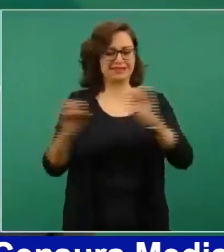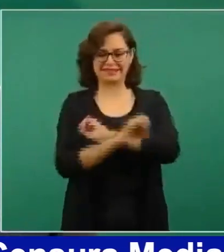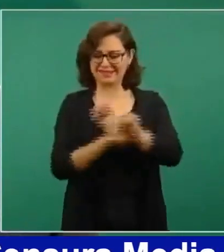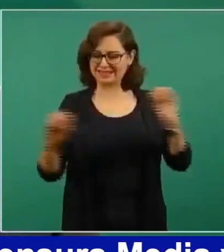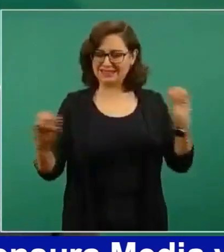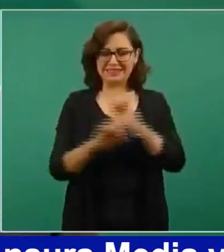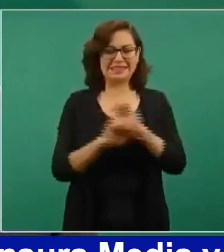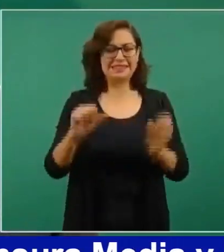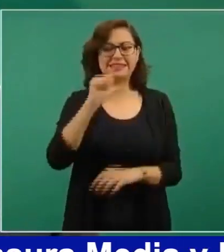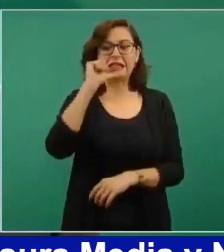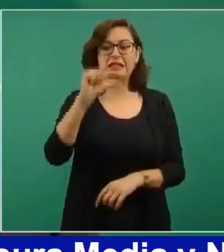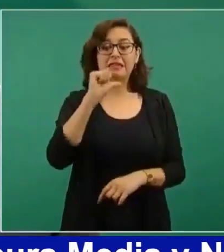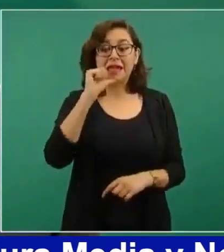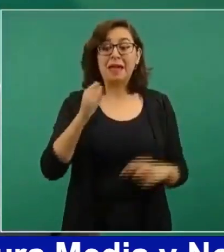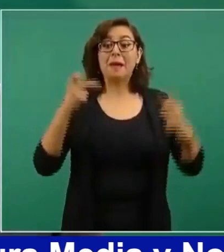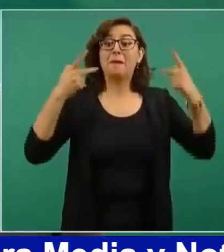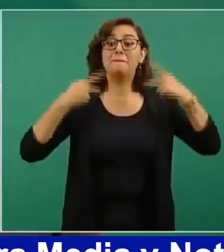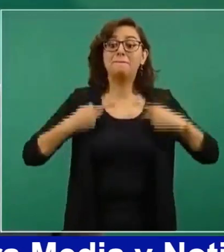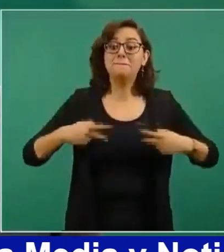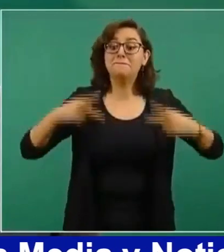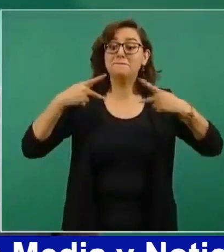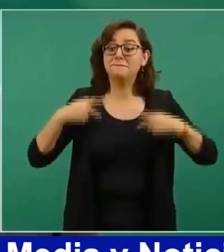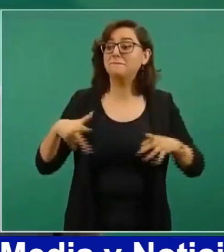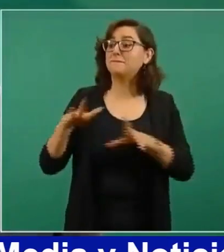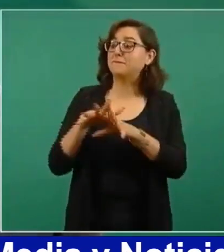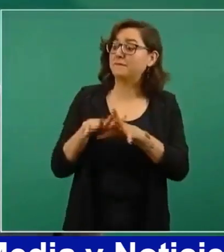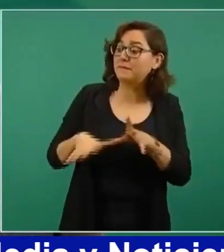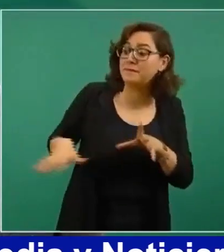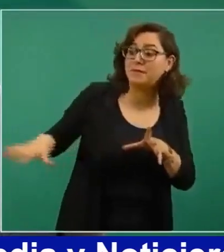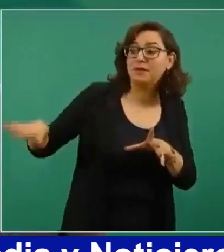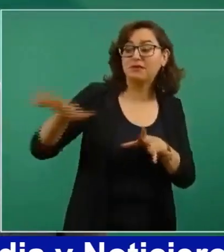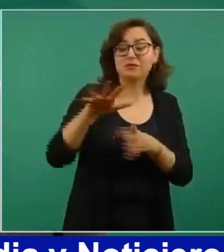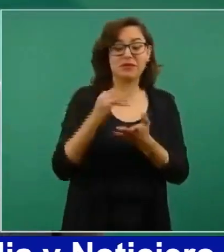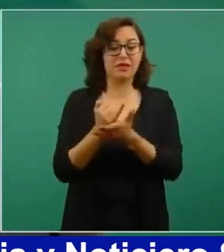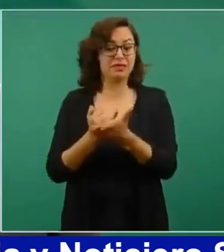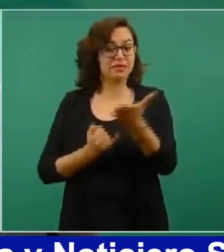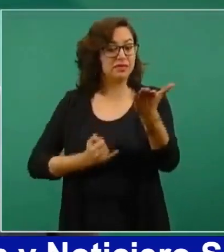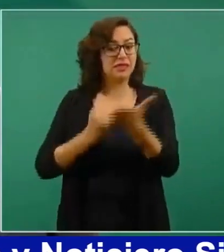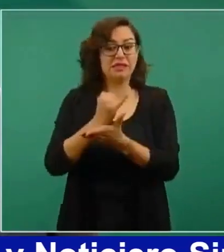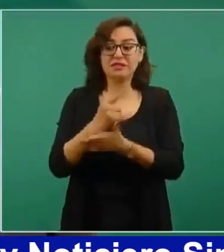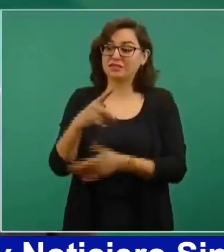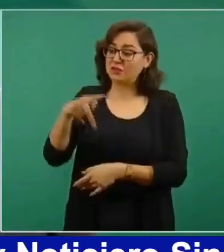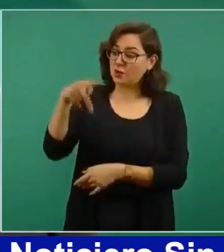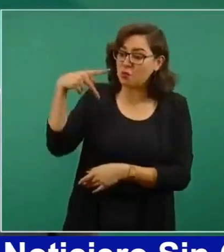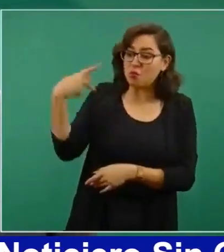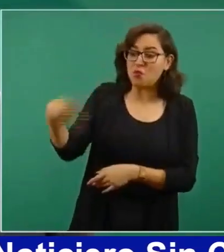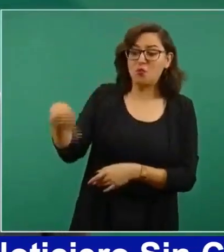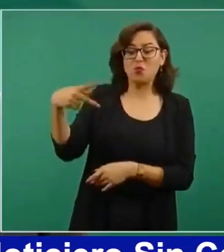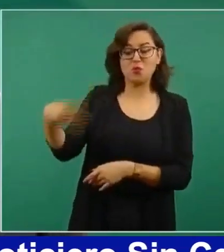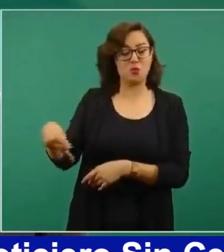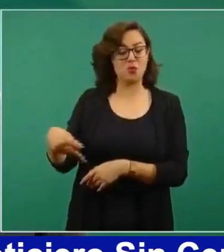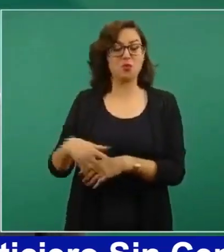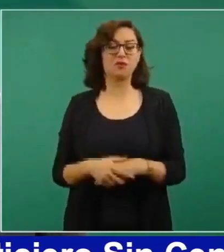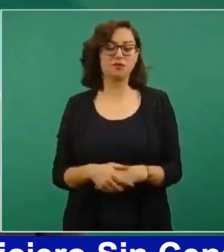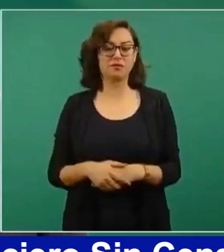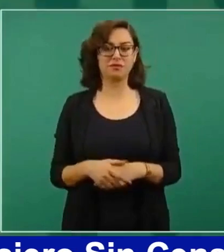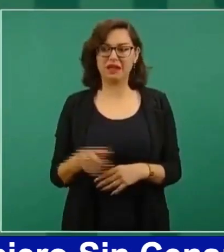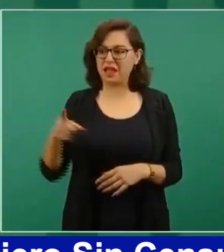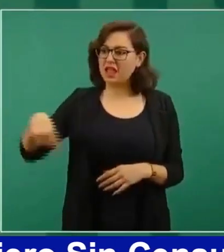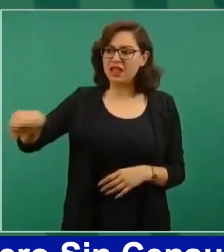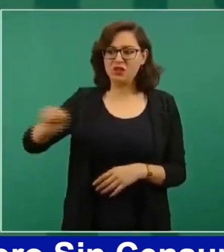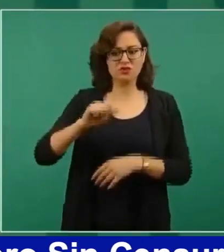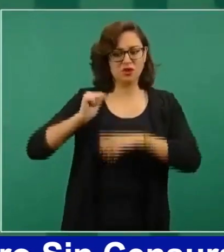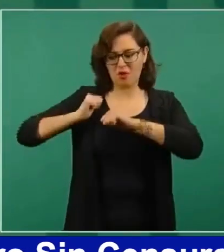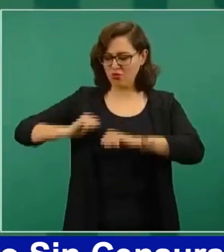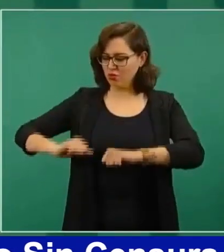significa que el pueblo sea el que tenga siempre las riendas del poder en sus